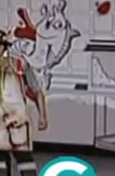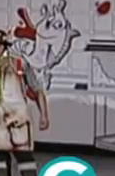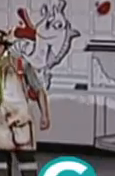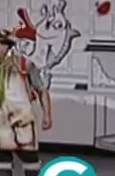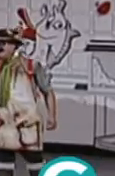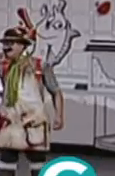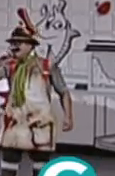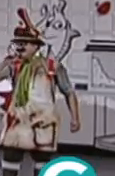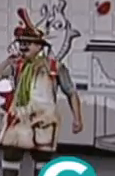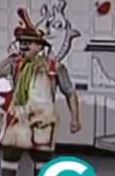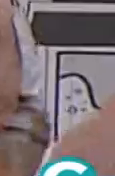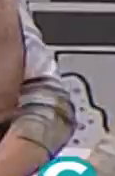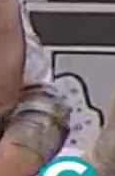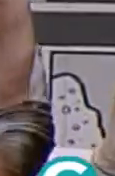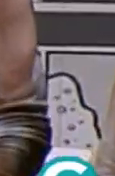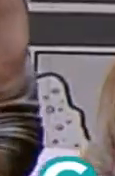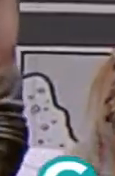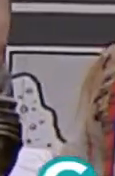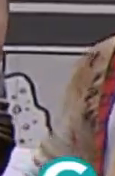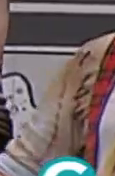¡Ahí va, sonido! ¡Ese va, eh!